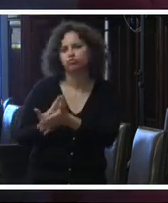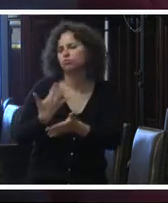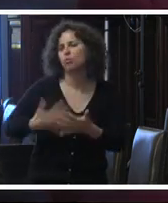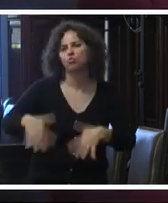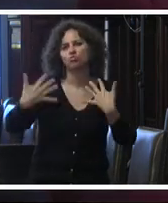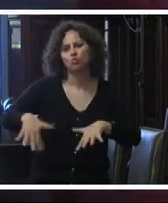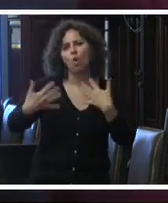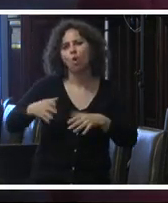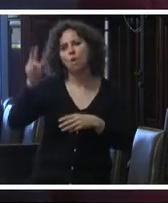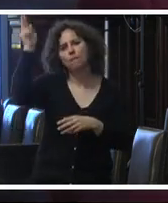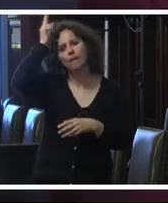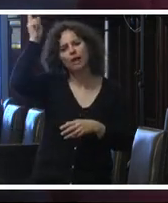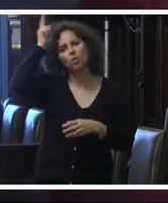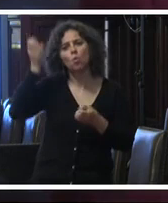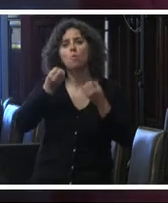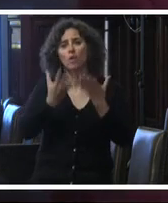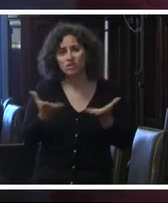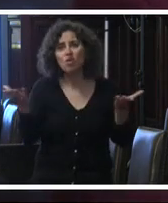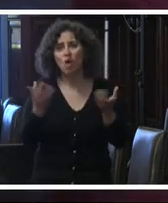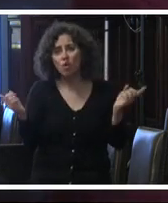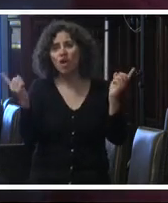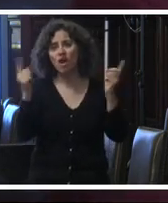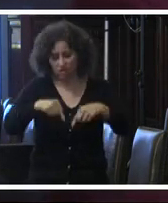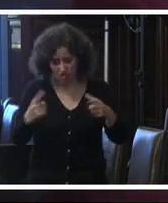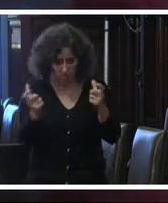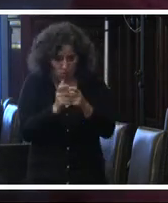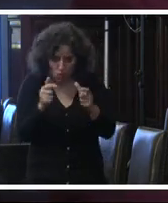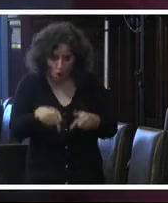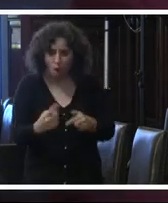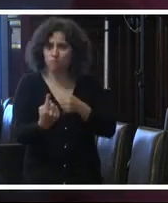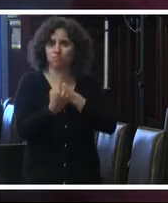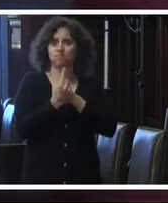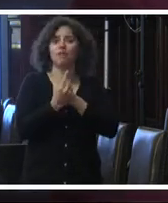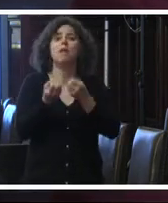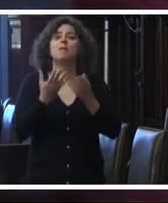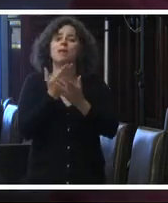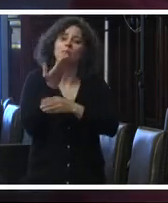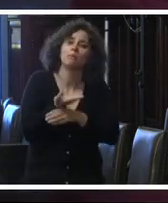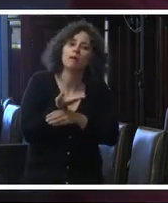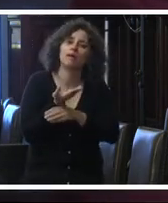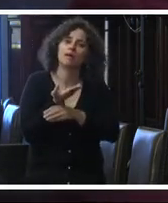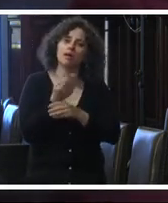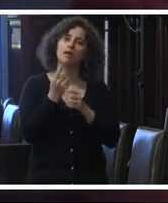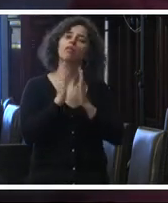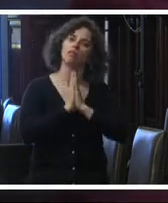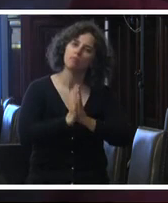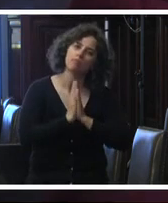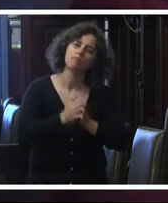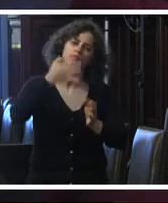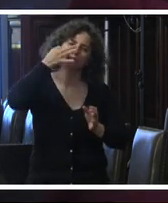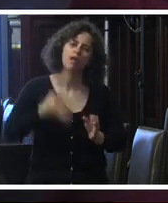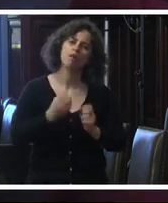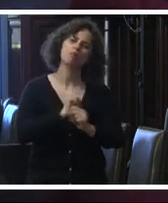en este país del Perú. Por eso ahora nos encontramos aquí reunidos para pedirles que de verdad